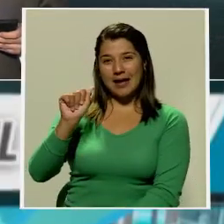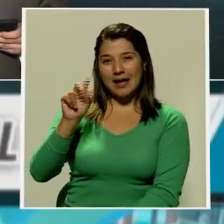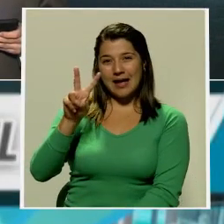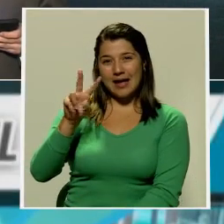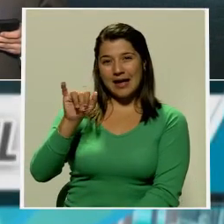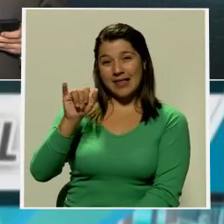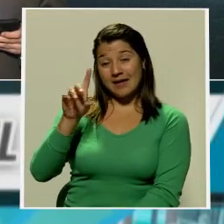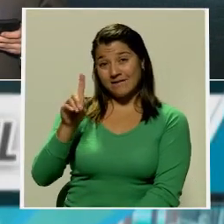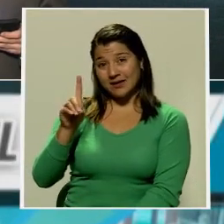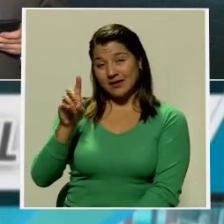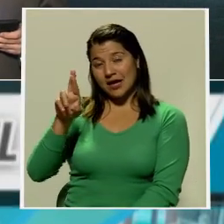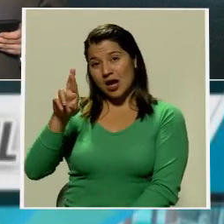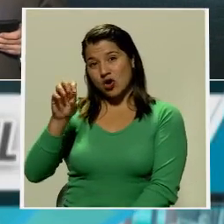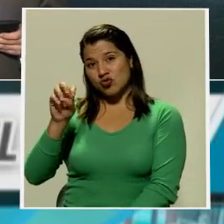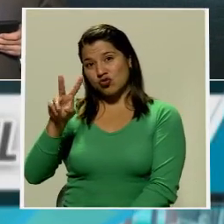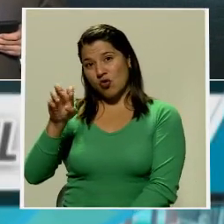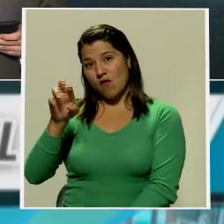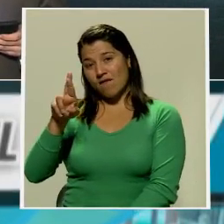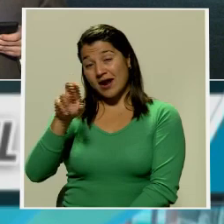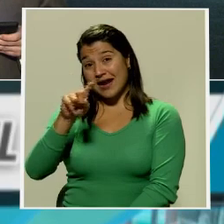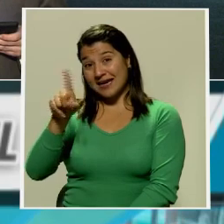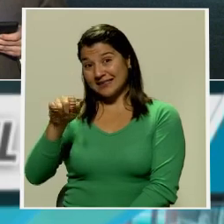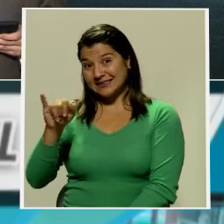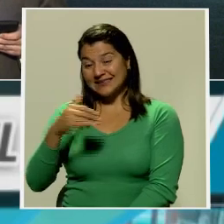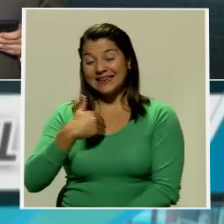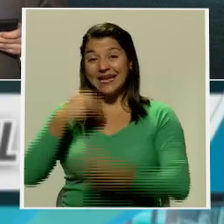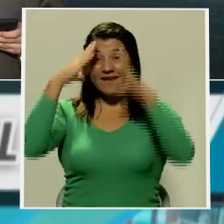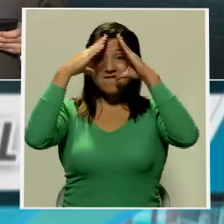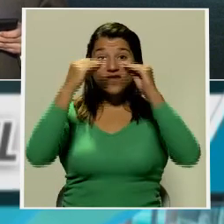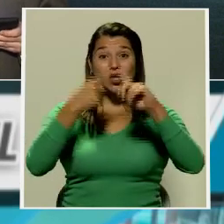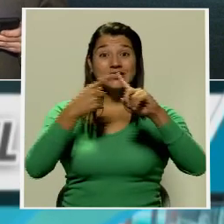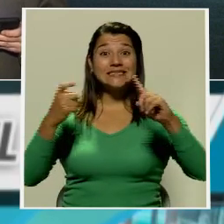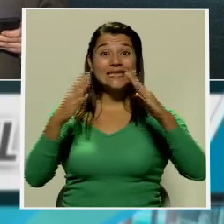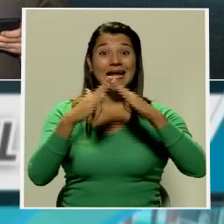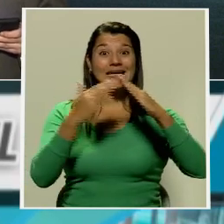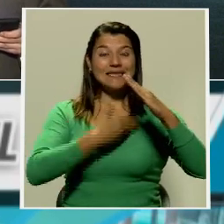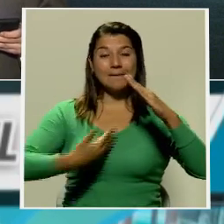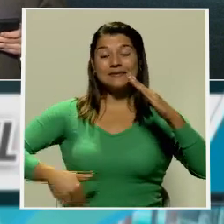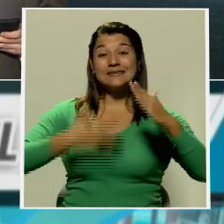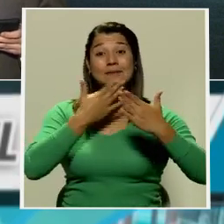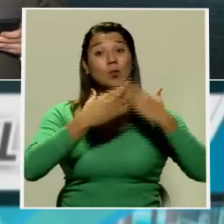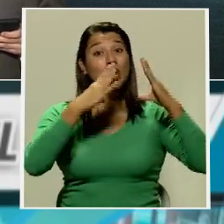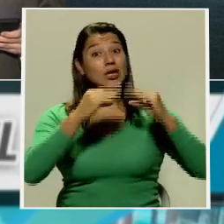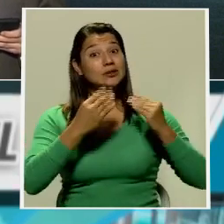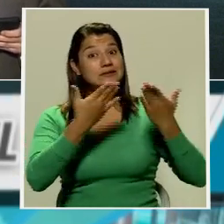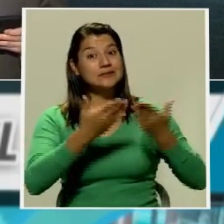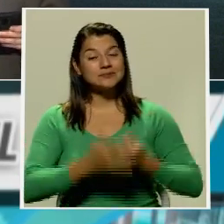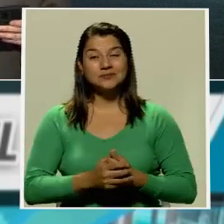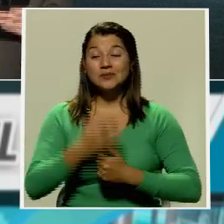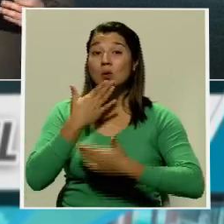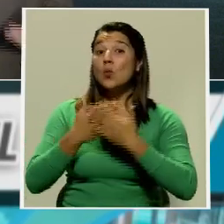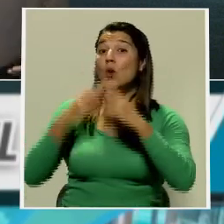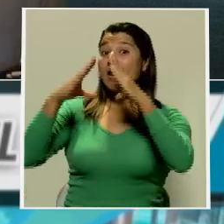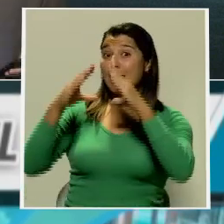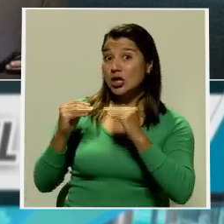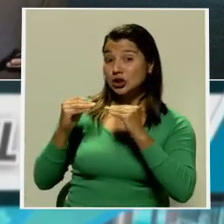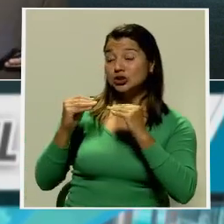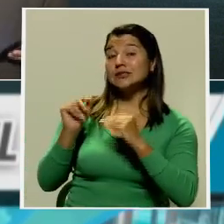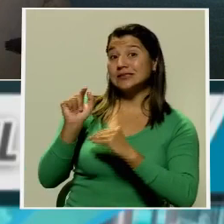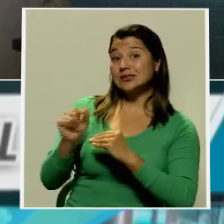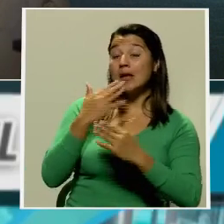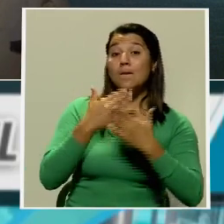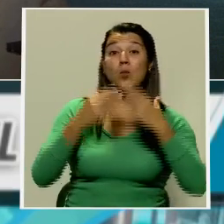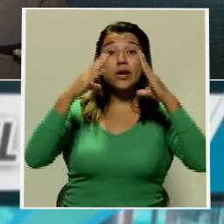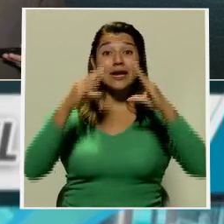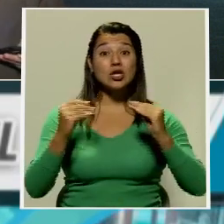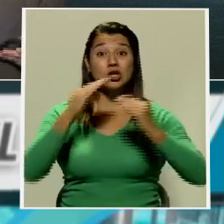la información desde Casa Presidencial. Buenas noches, David. Adelante. Buenas noches, Ernesto. Buenas noches a todos